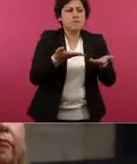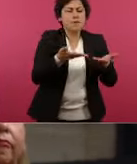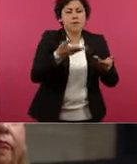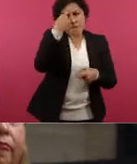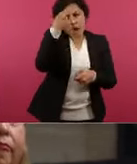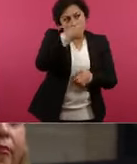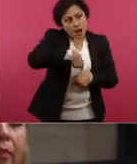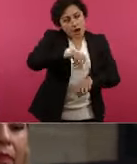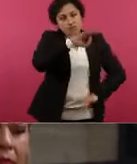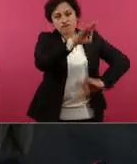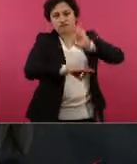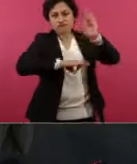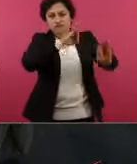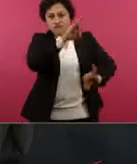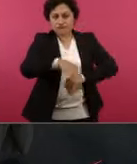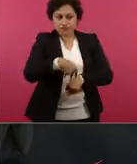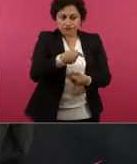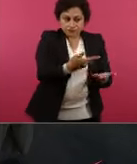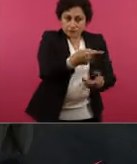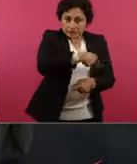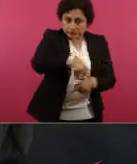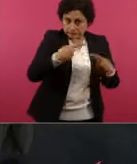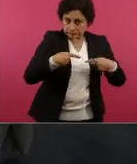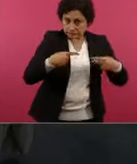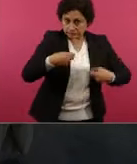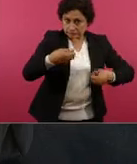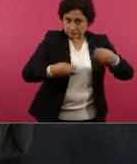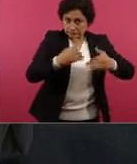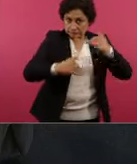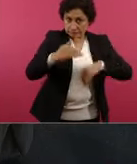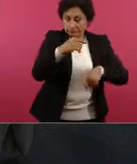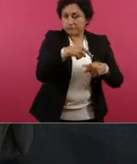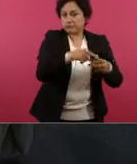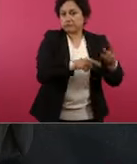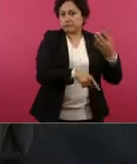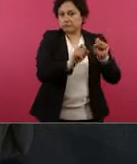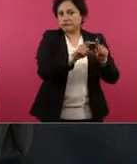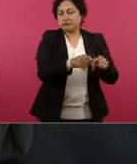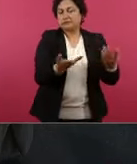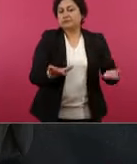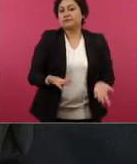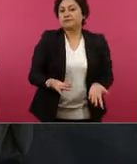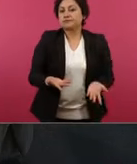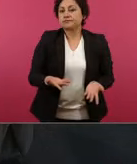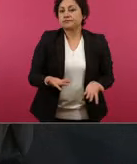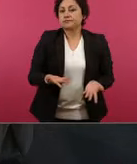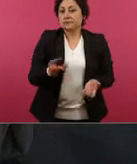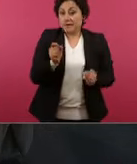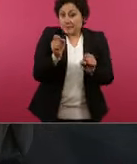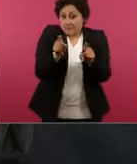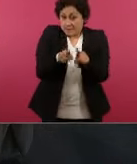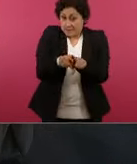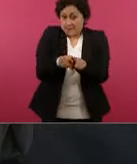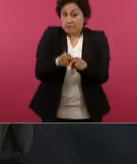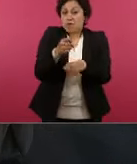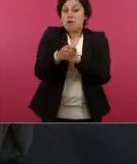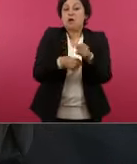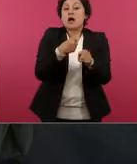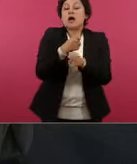para darles sus viandas a estas personas. Y pues en ese año de la pandemia